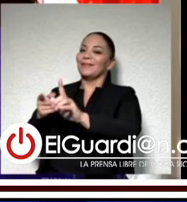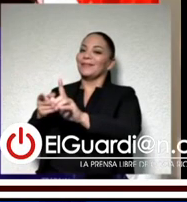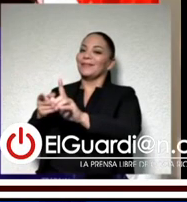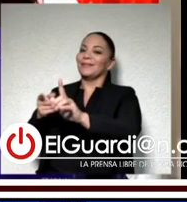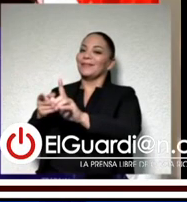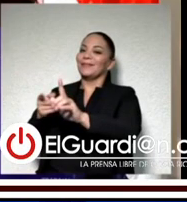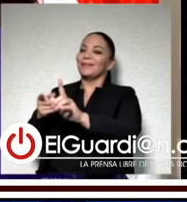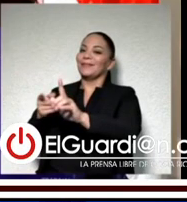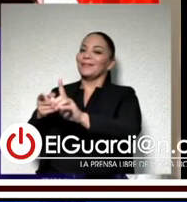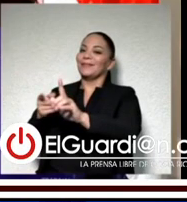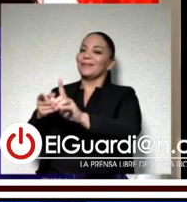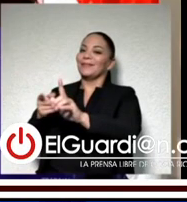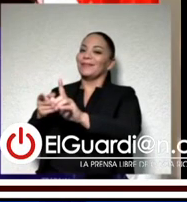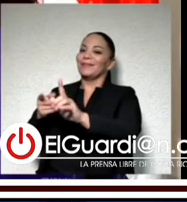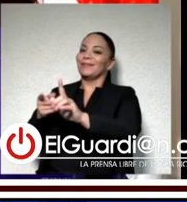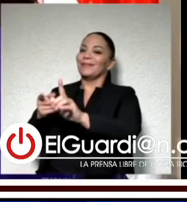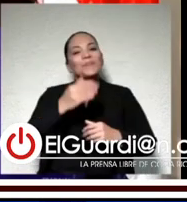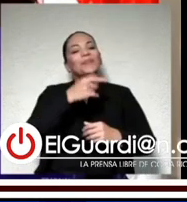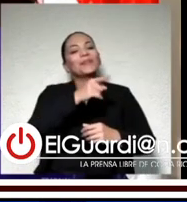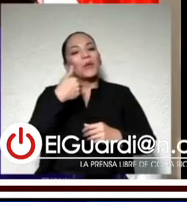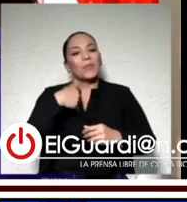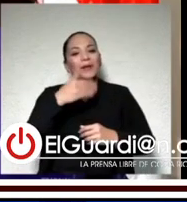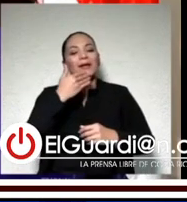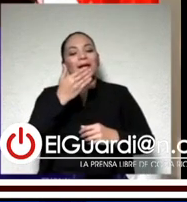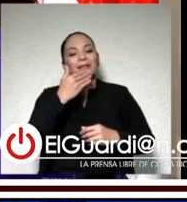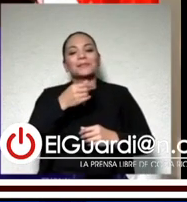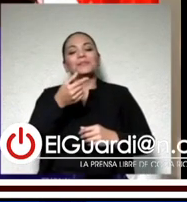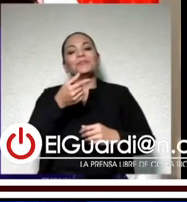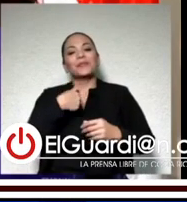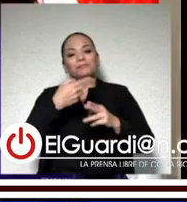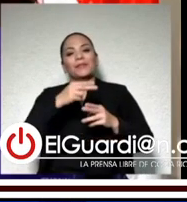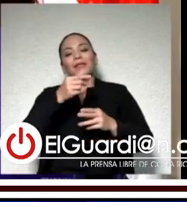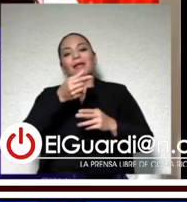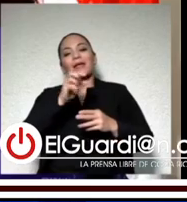créame. Gracias, señor presidente. Gerardo Ledesma, de